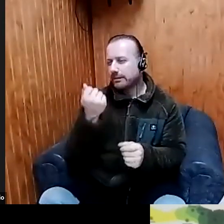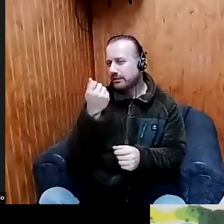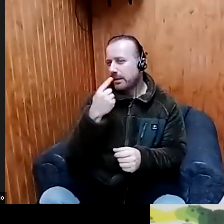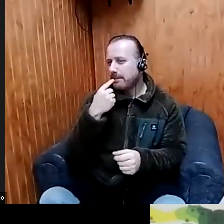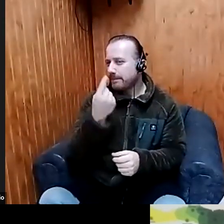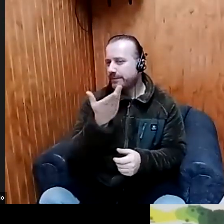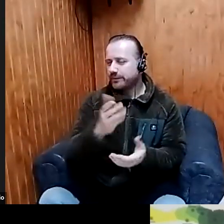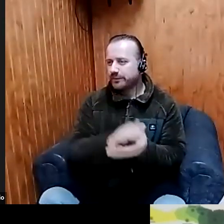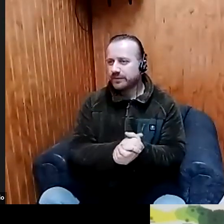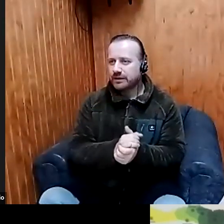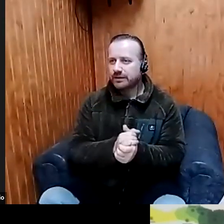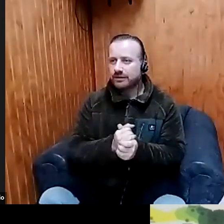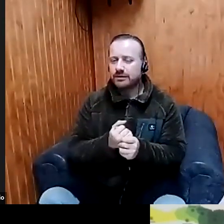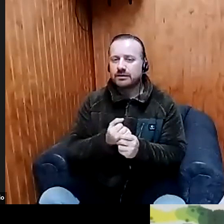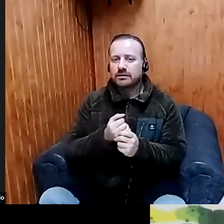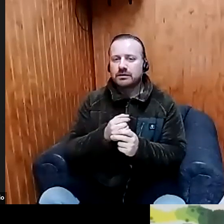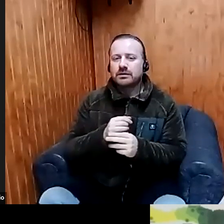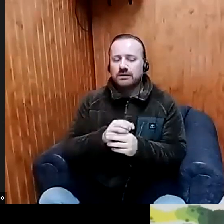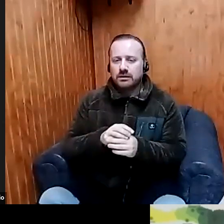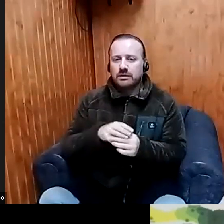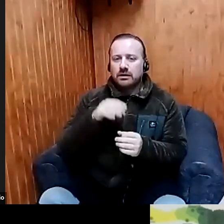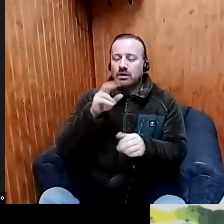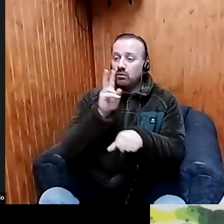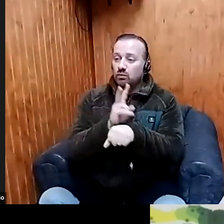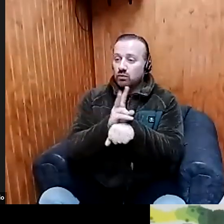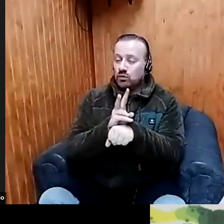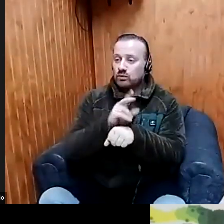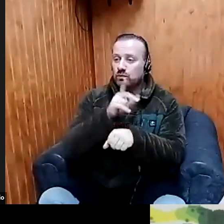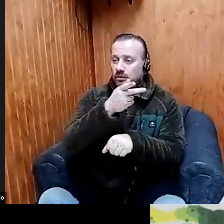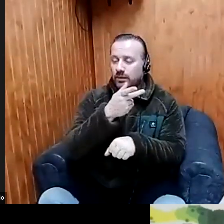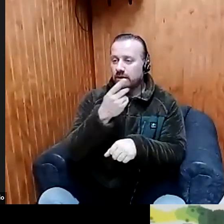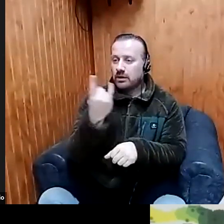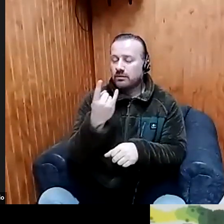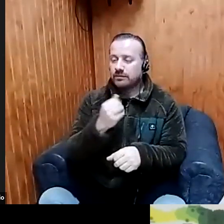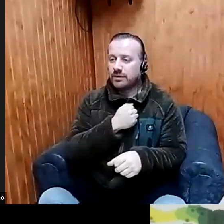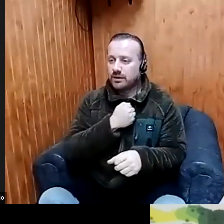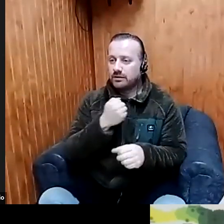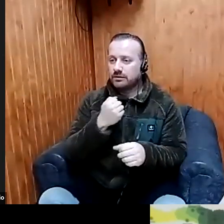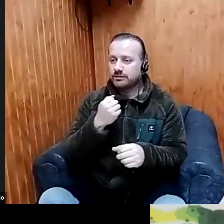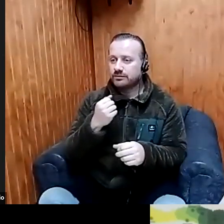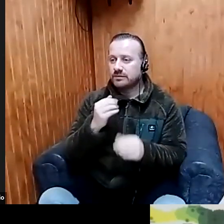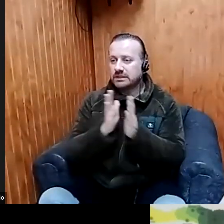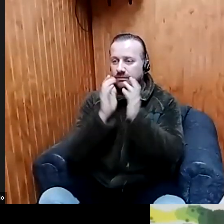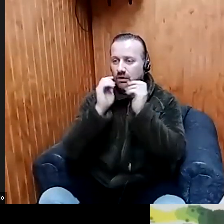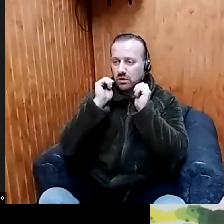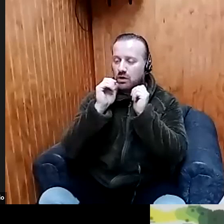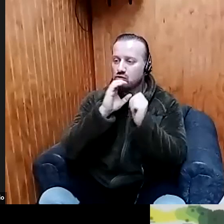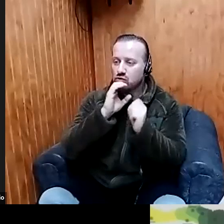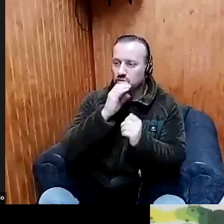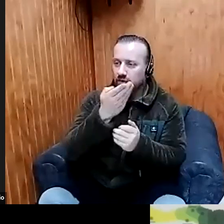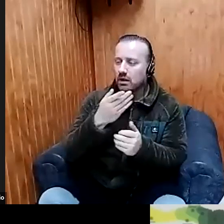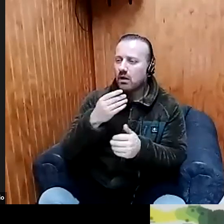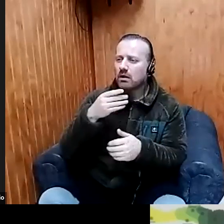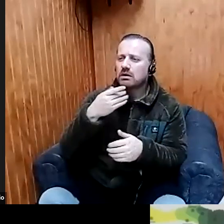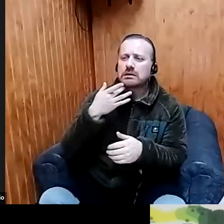indagación. Dice el profesor Luigi Cuellar de Concepción. Teniendo en cuenta los referentes que nos ha presentado, ¿qué recomendaciones puede